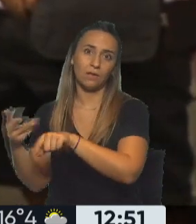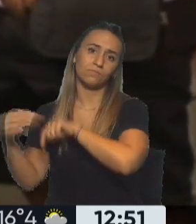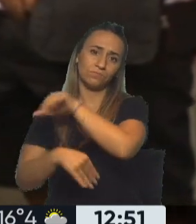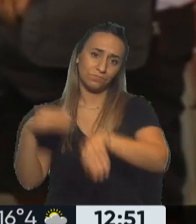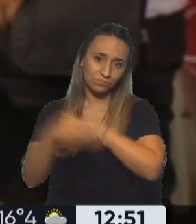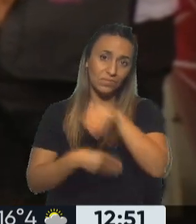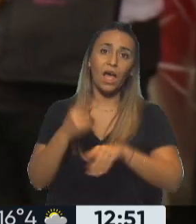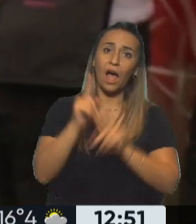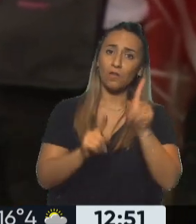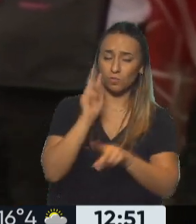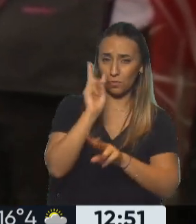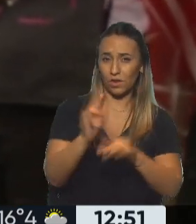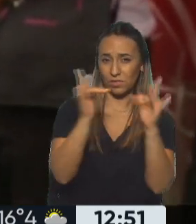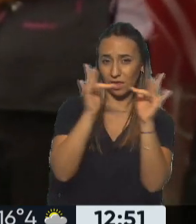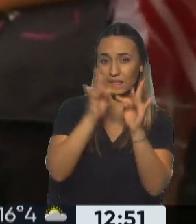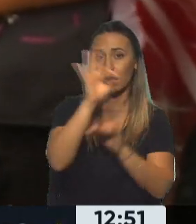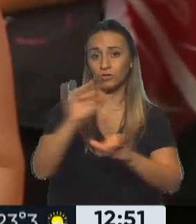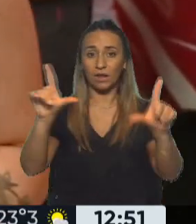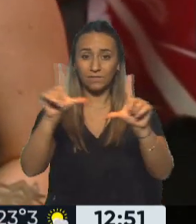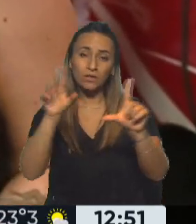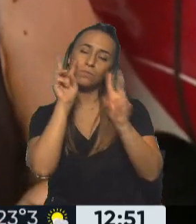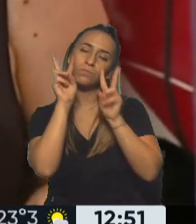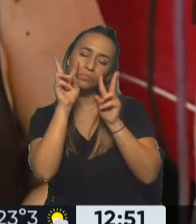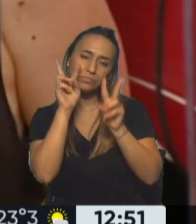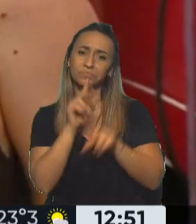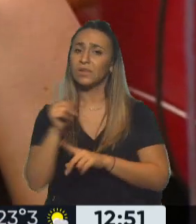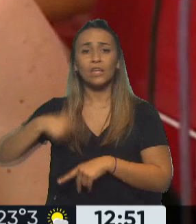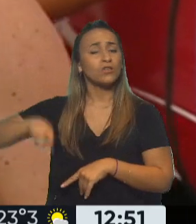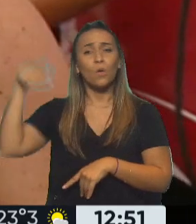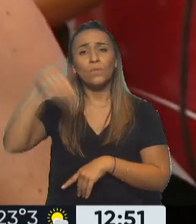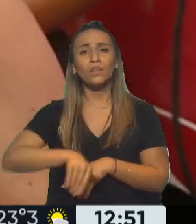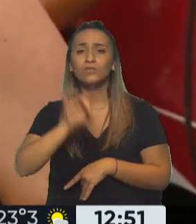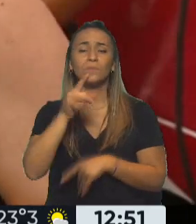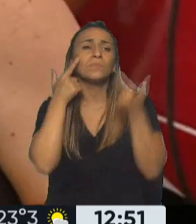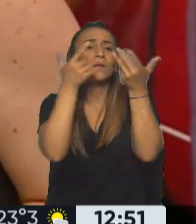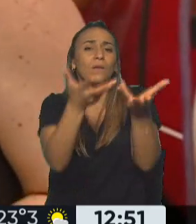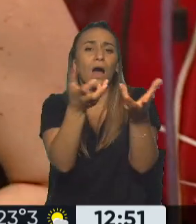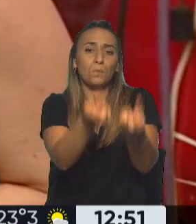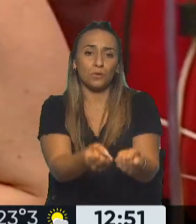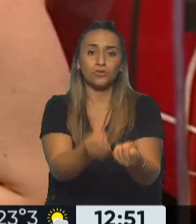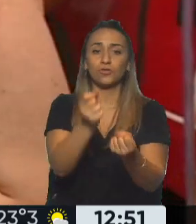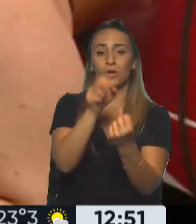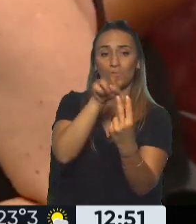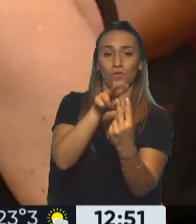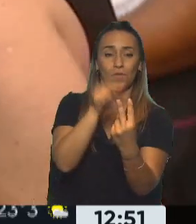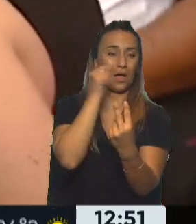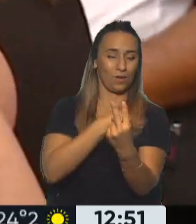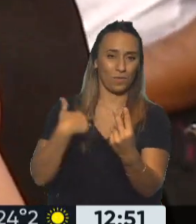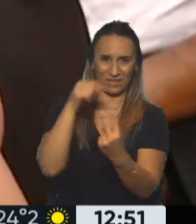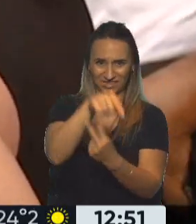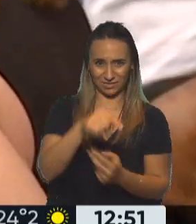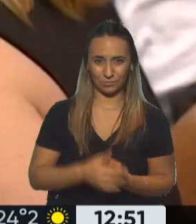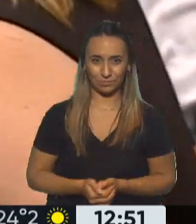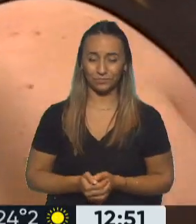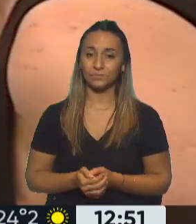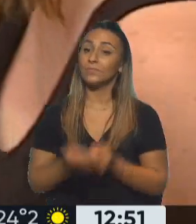redes sociales, y que vienen nada más y nada menos que a mostrar todo su apoyo a Graciela y a Silvino. ¿Qué tal? Buenas tardes.